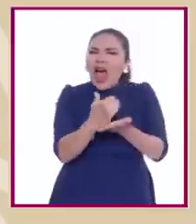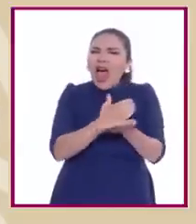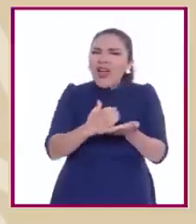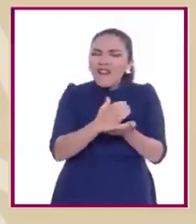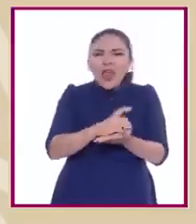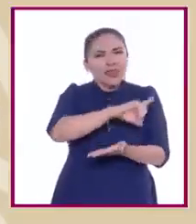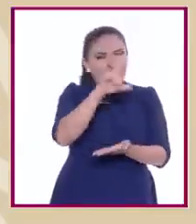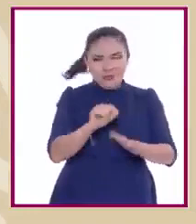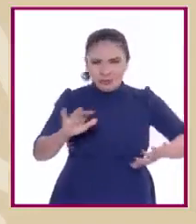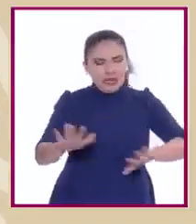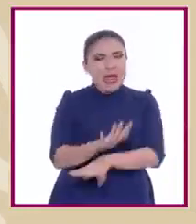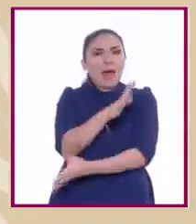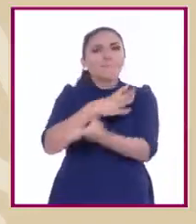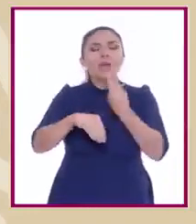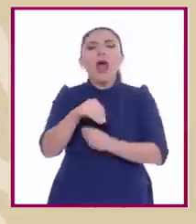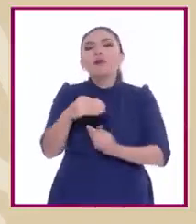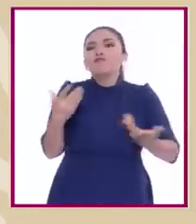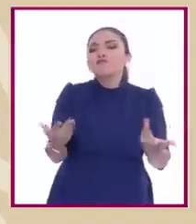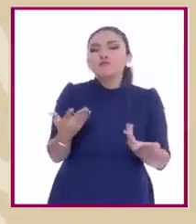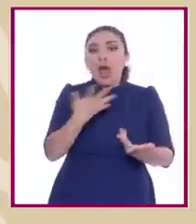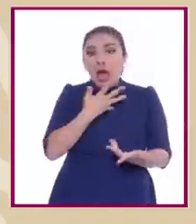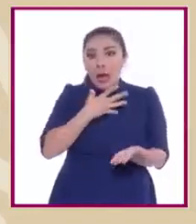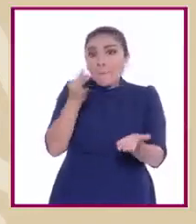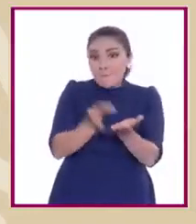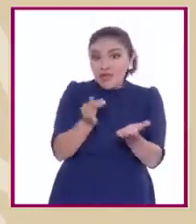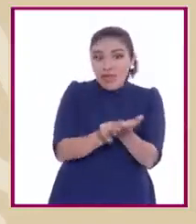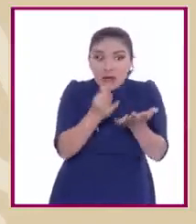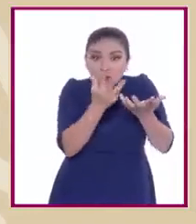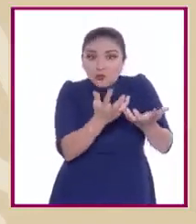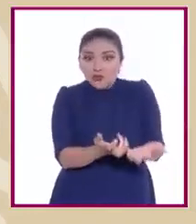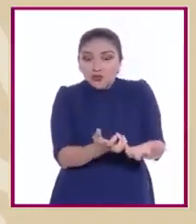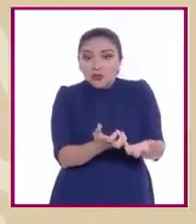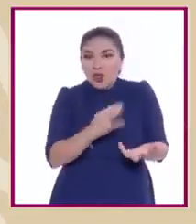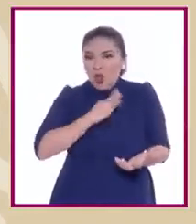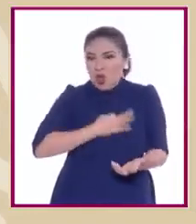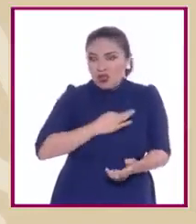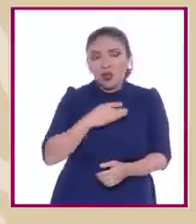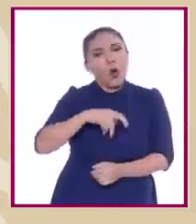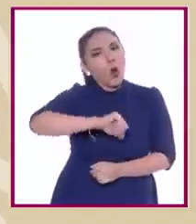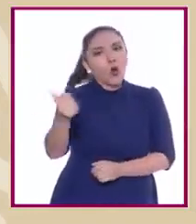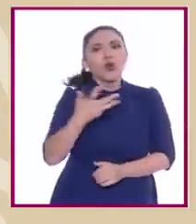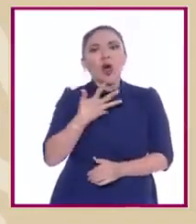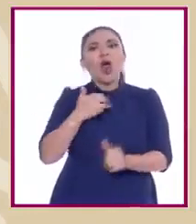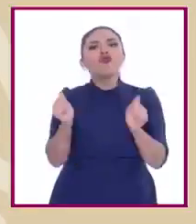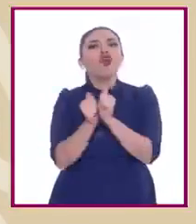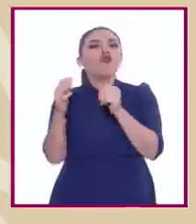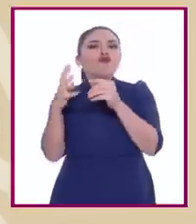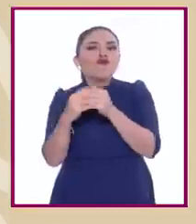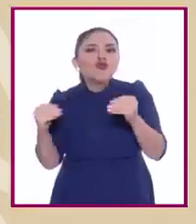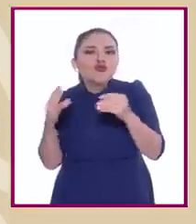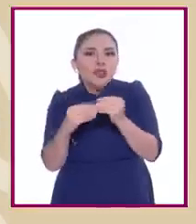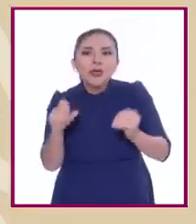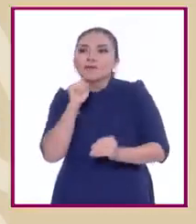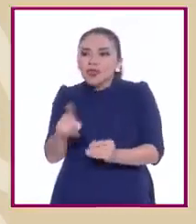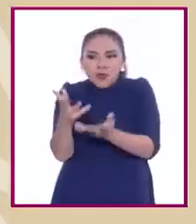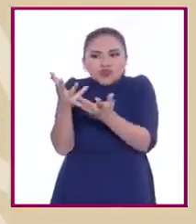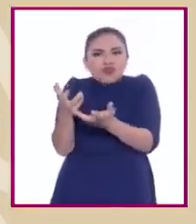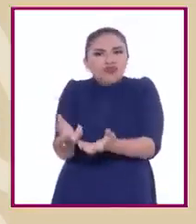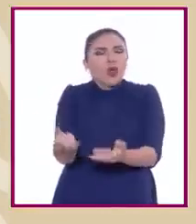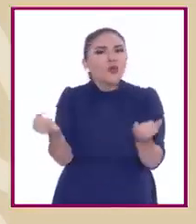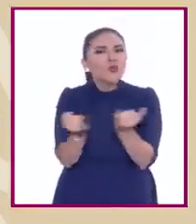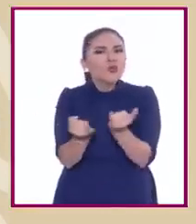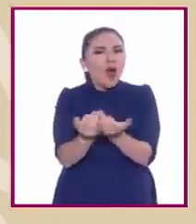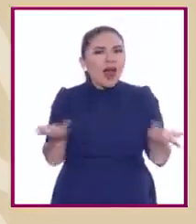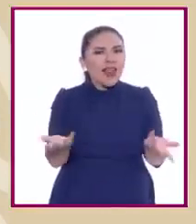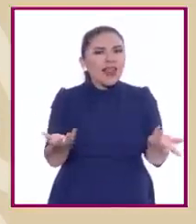repente cambiamos de repente a jugar y decimos, bueno, ¿sabes qué? No solamente los metales se oxidan, también tenemos un experimento donde hay frutas que también se